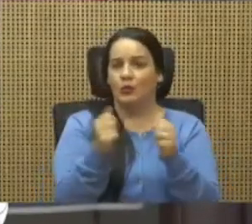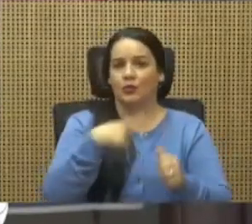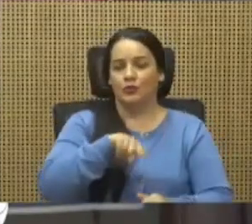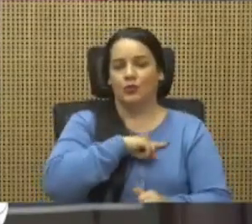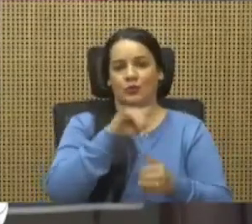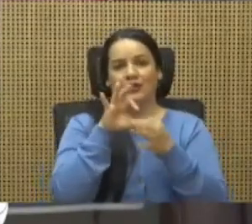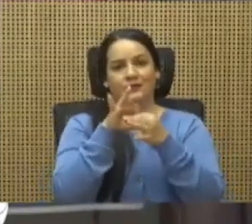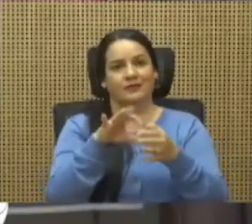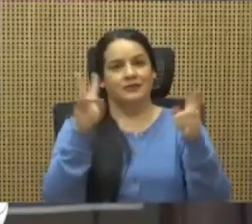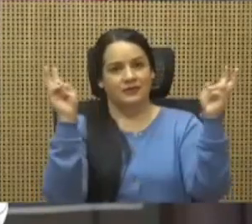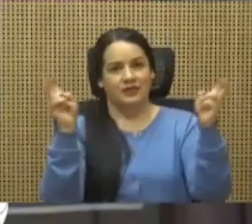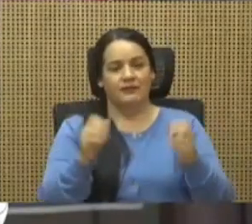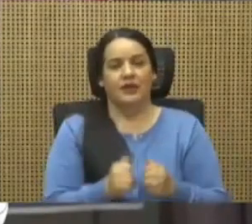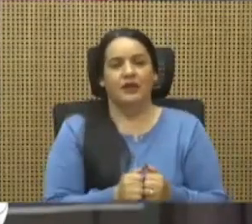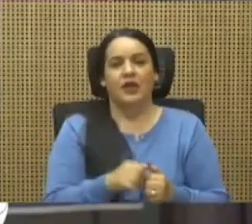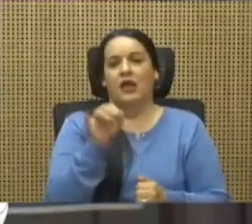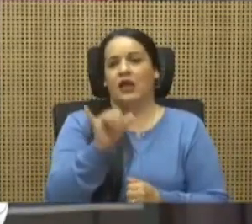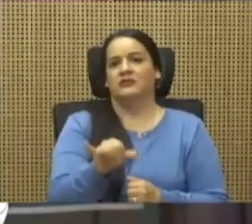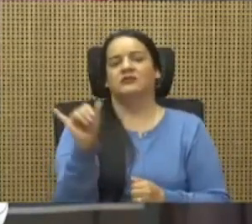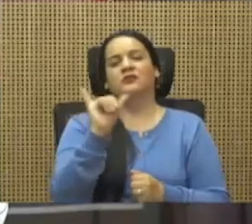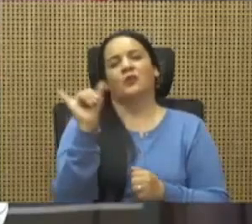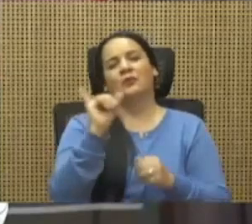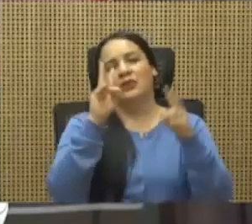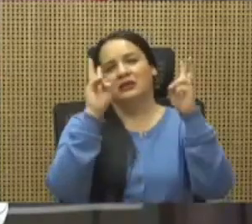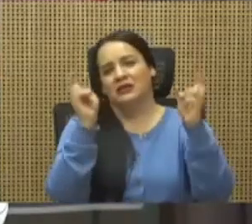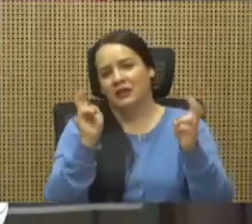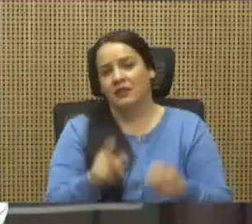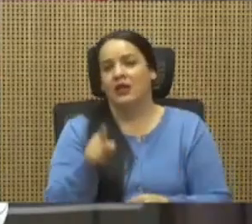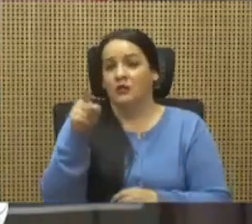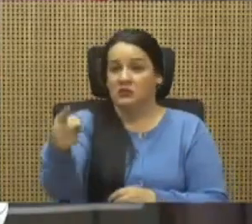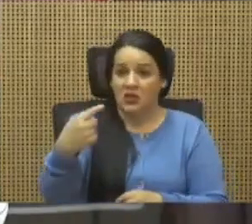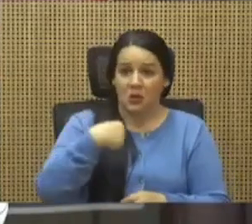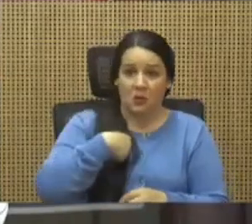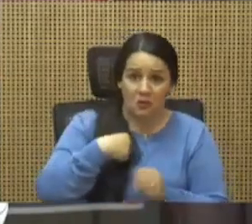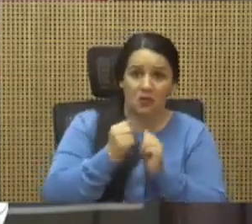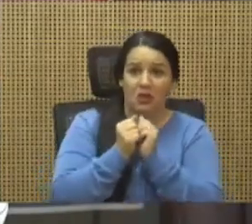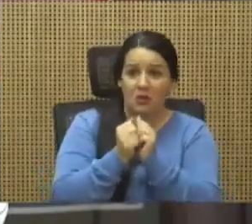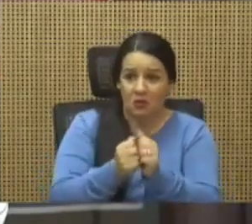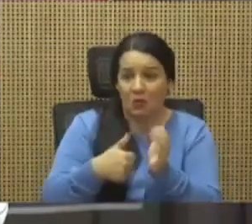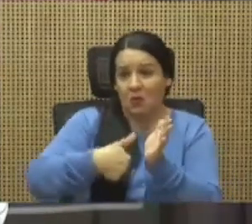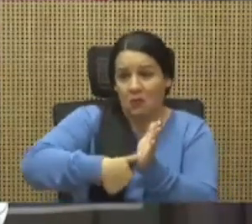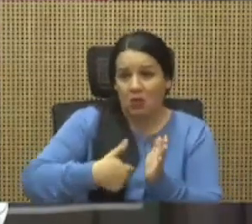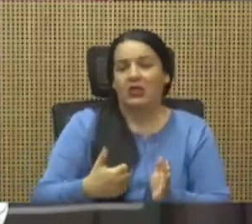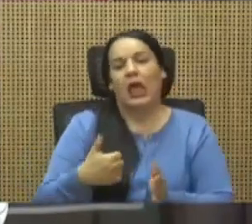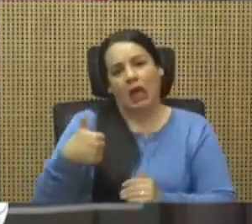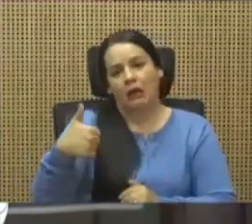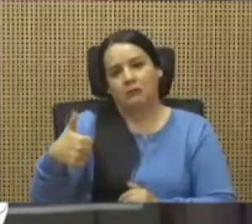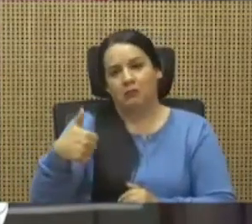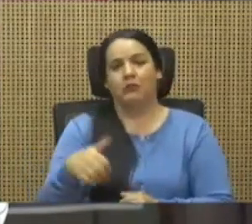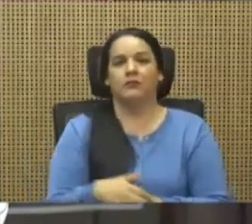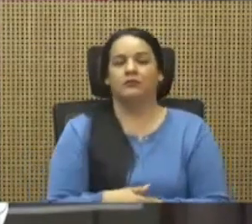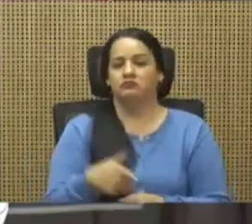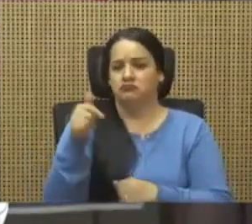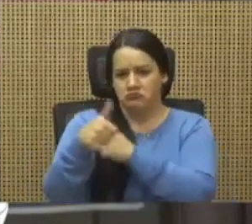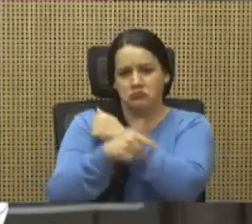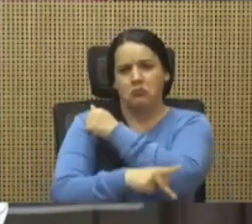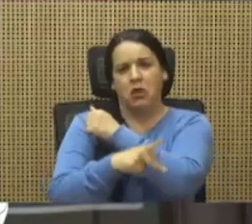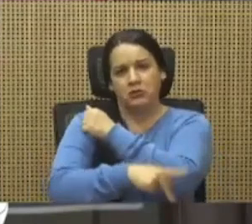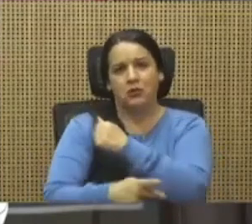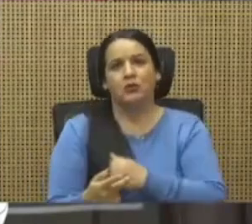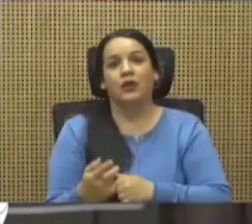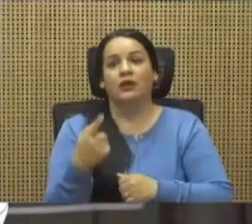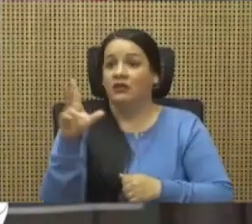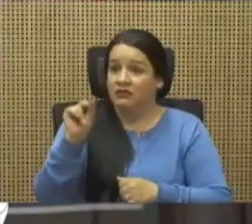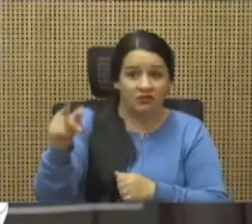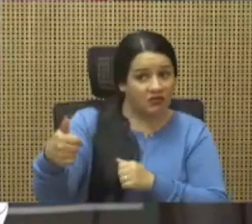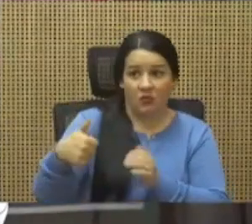tema. Y así ha sido como la tónica, ¿no? Ok, si estás conmigo, si votas conmigo, sos bueno, sos patriota, pero si